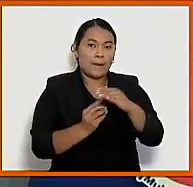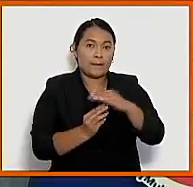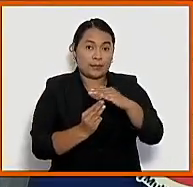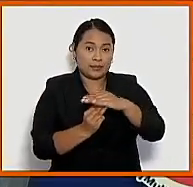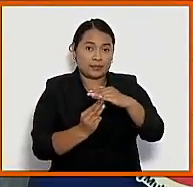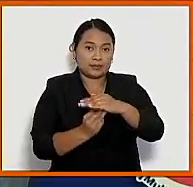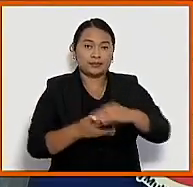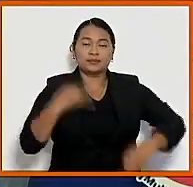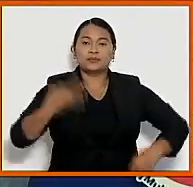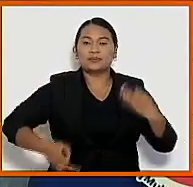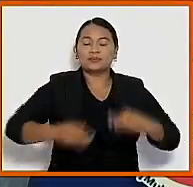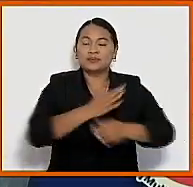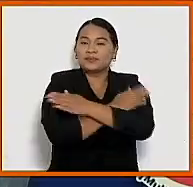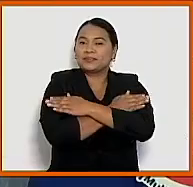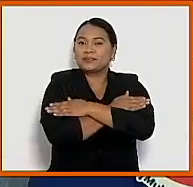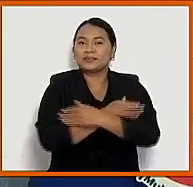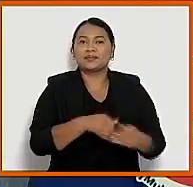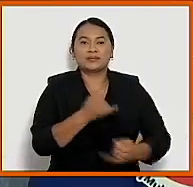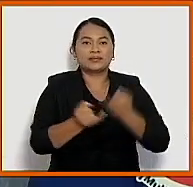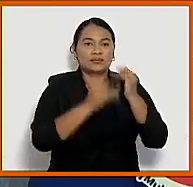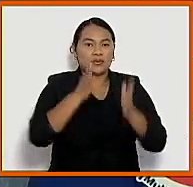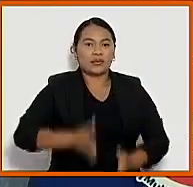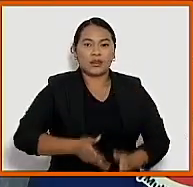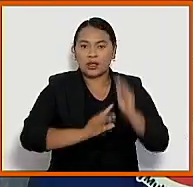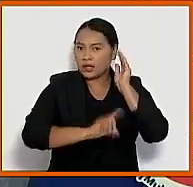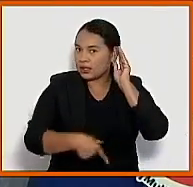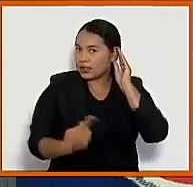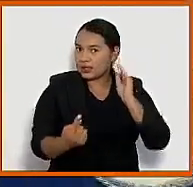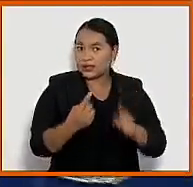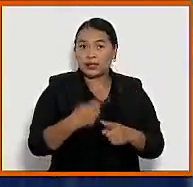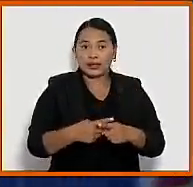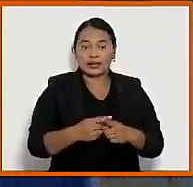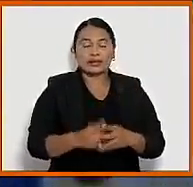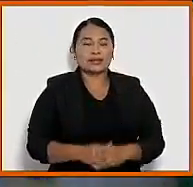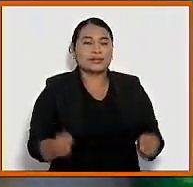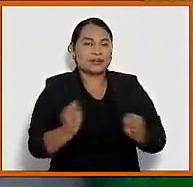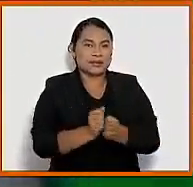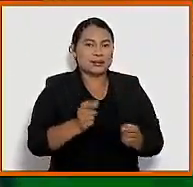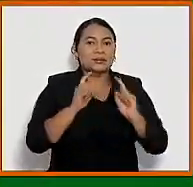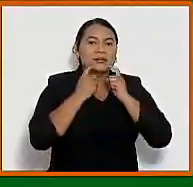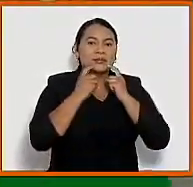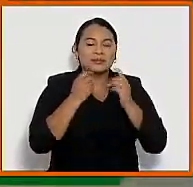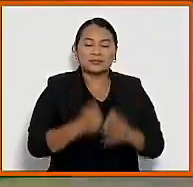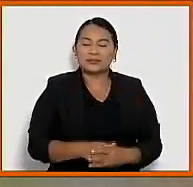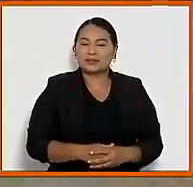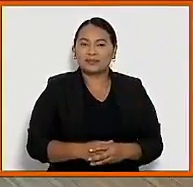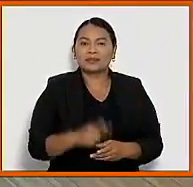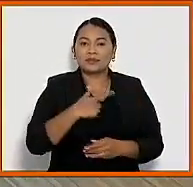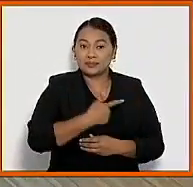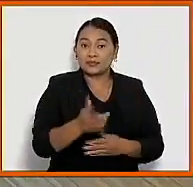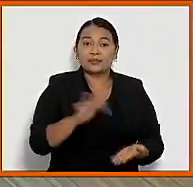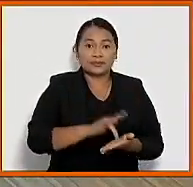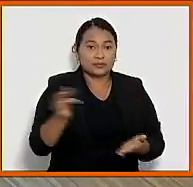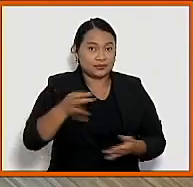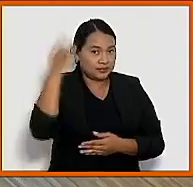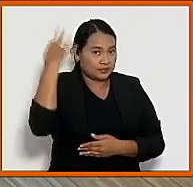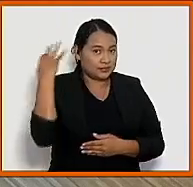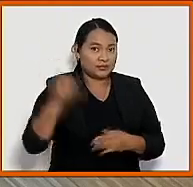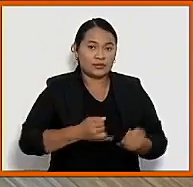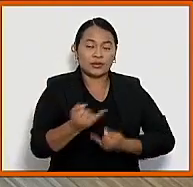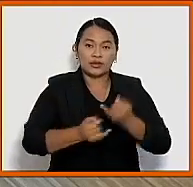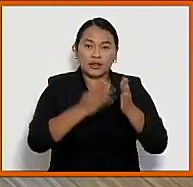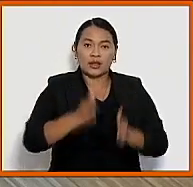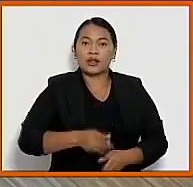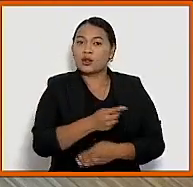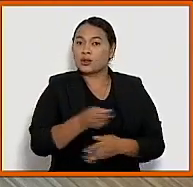mesas. Muchas felicidades. Y si sos jugador para Multi-X, te dejo con Tatiana. Muchas gracias, Francini. Así es, querido jugador. Esperamos que hayas realizado tu jugada